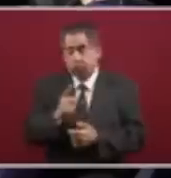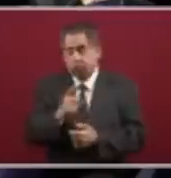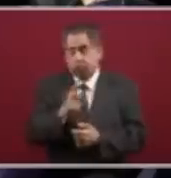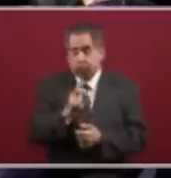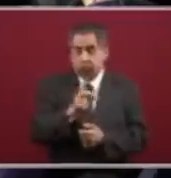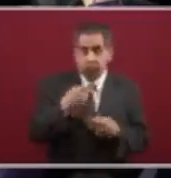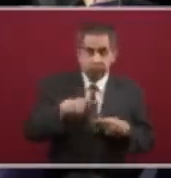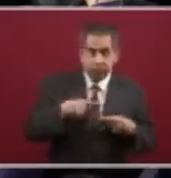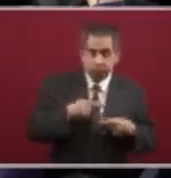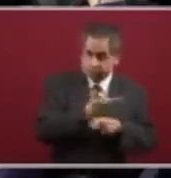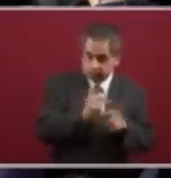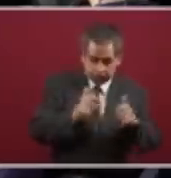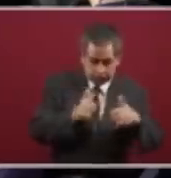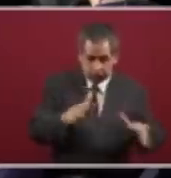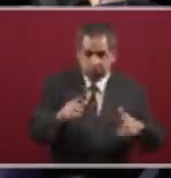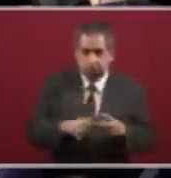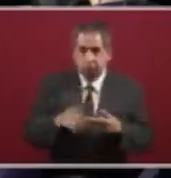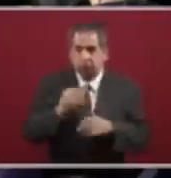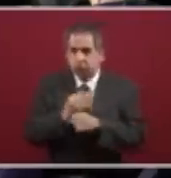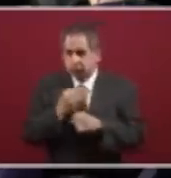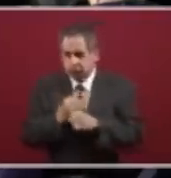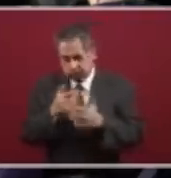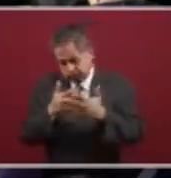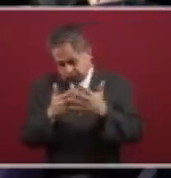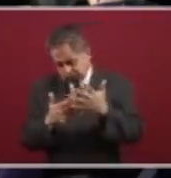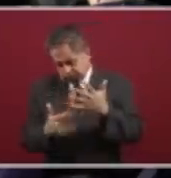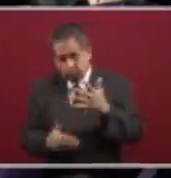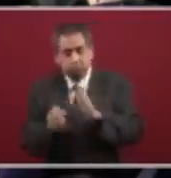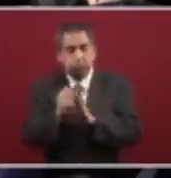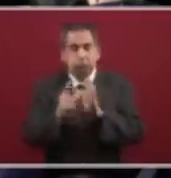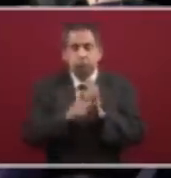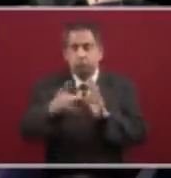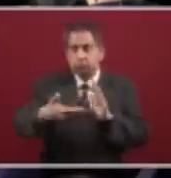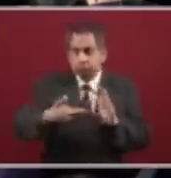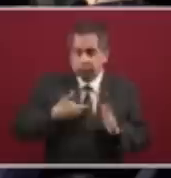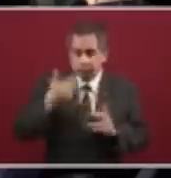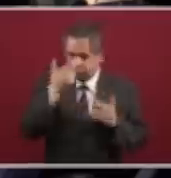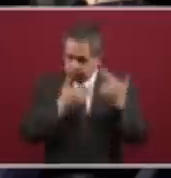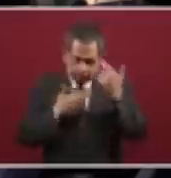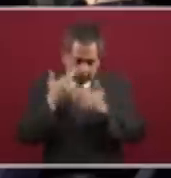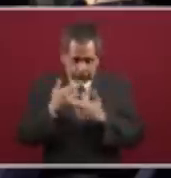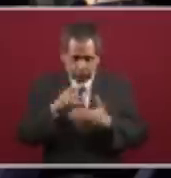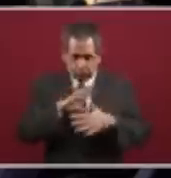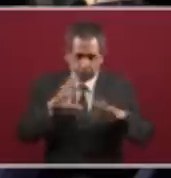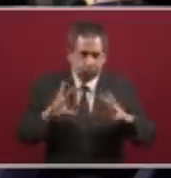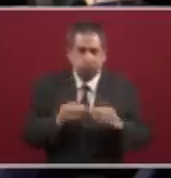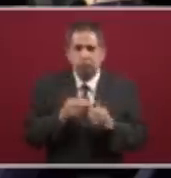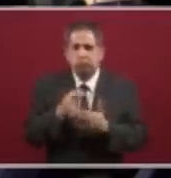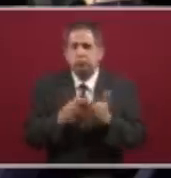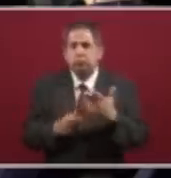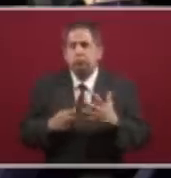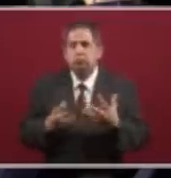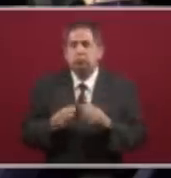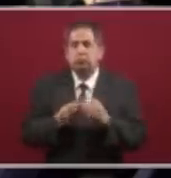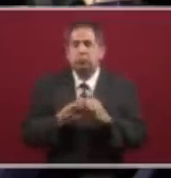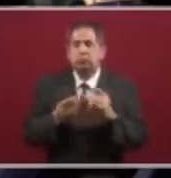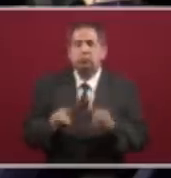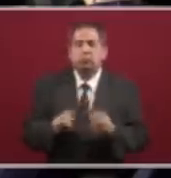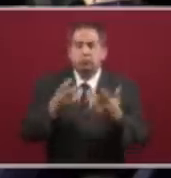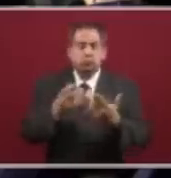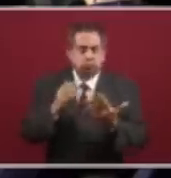estamos en el desahogo de todas las solicitudes de revisión de casos en donde se nos han presentado